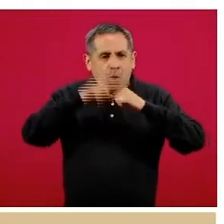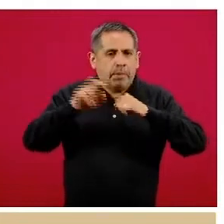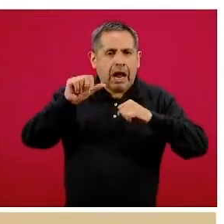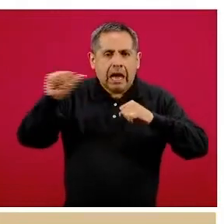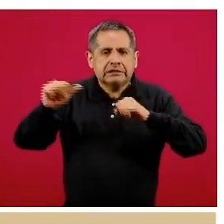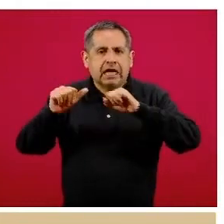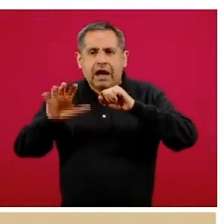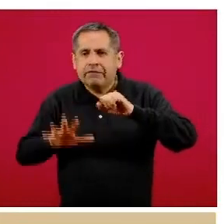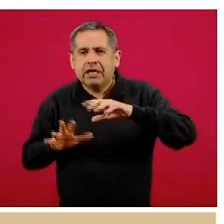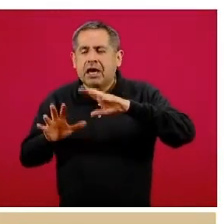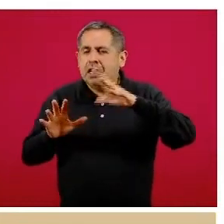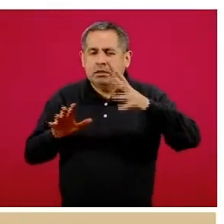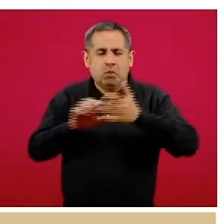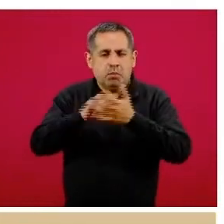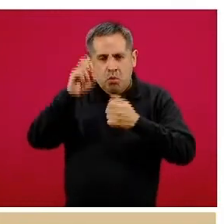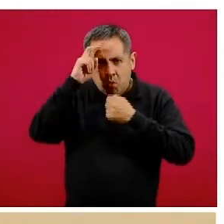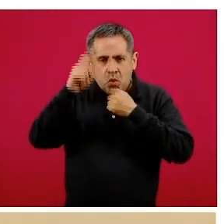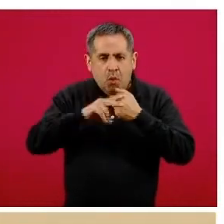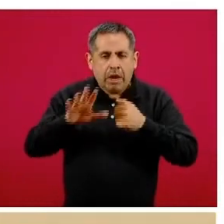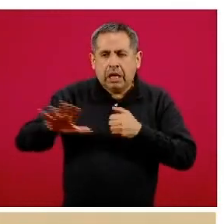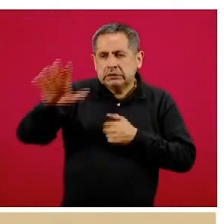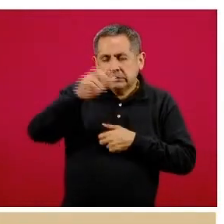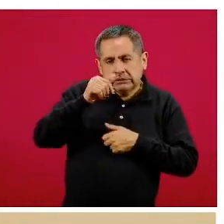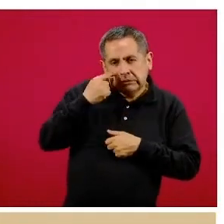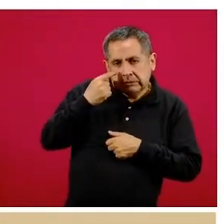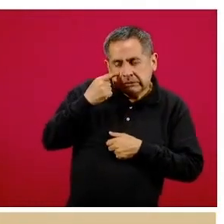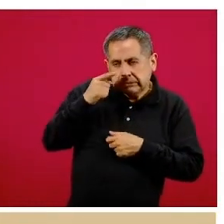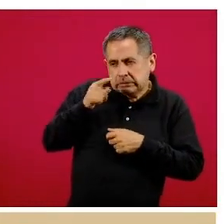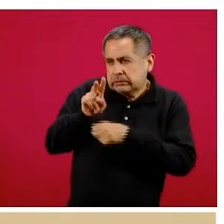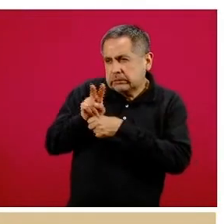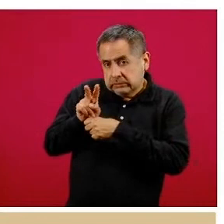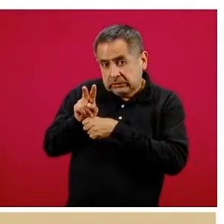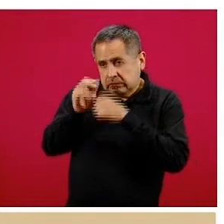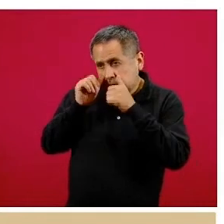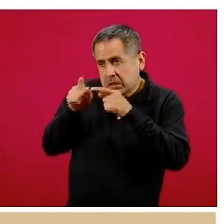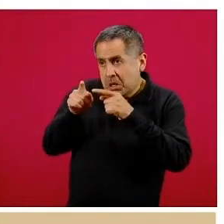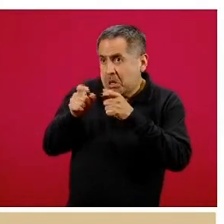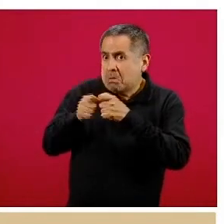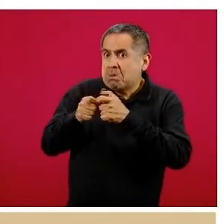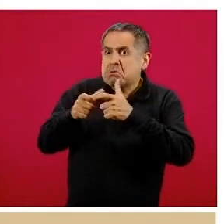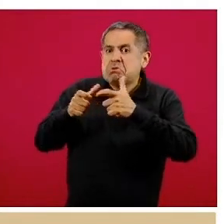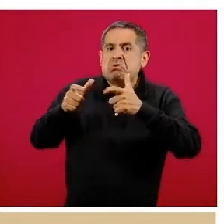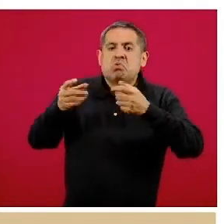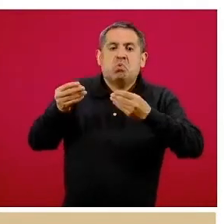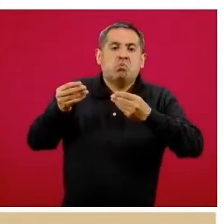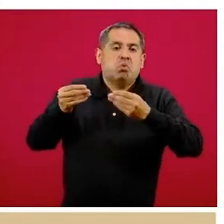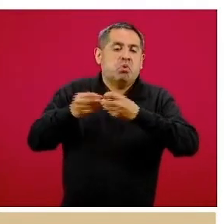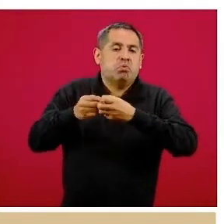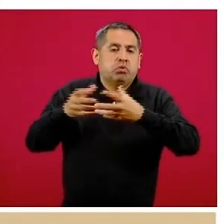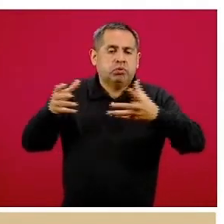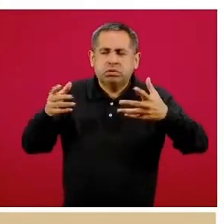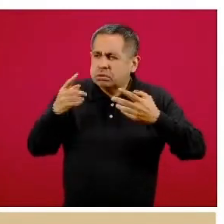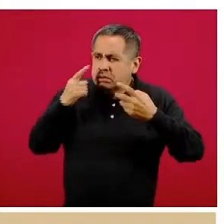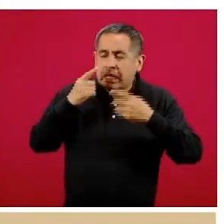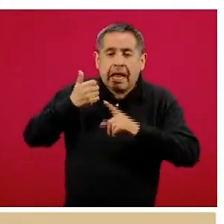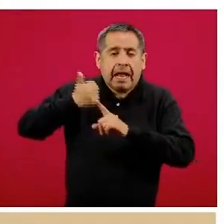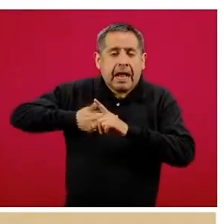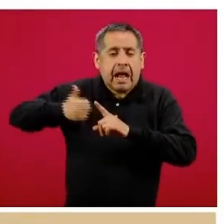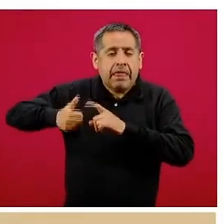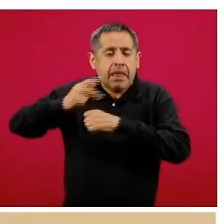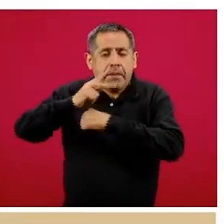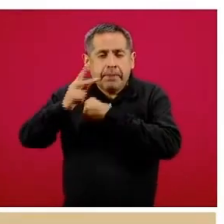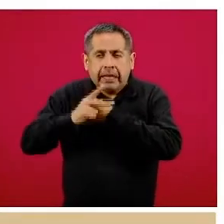Veíamos que la región de Europa, por ejemplo, en particular, tenía un incremento importante de casos. Estamos revisando país por